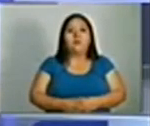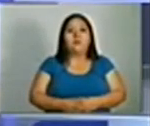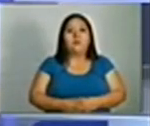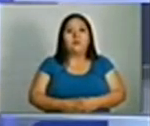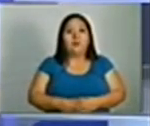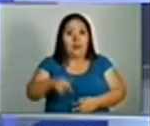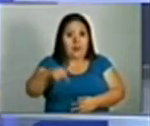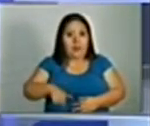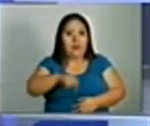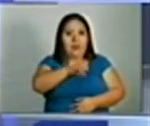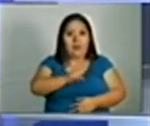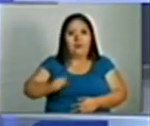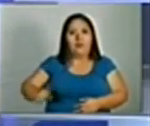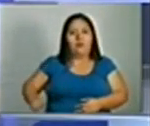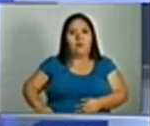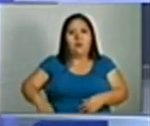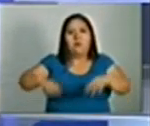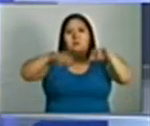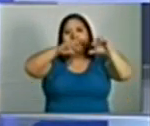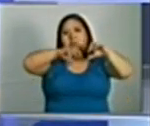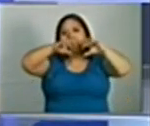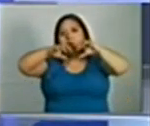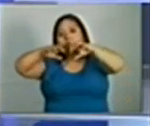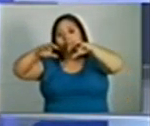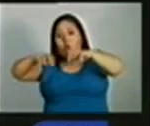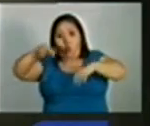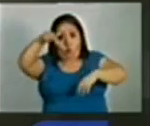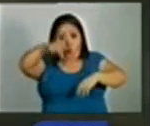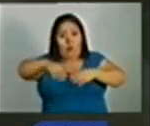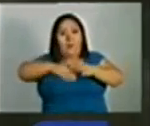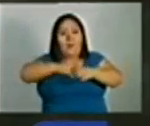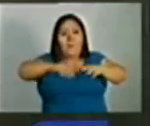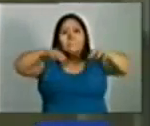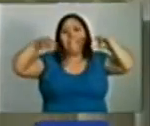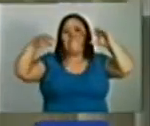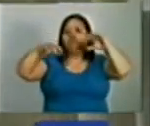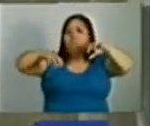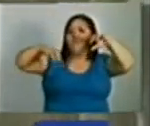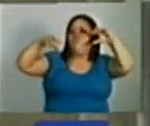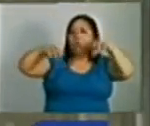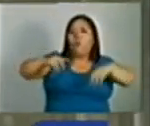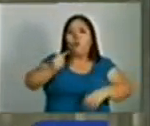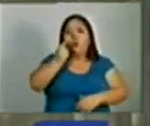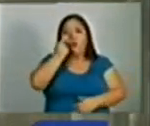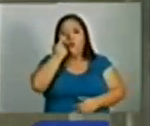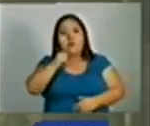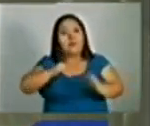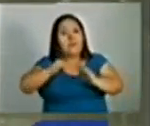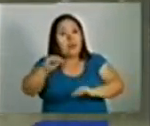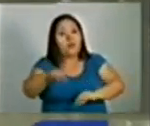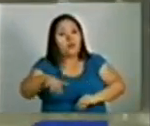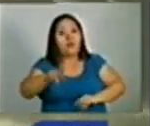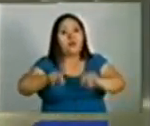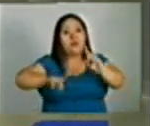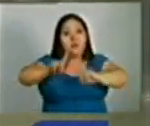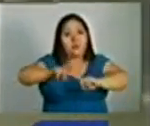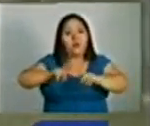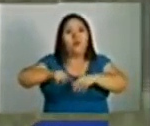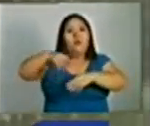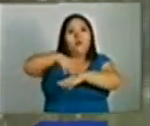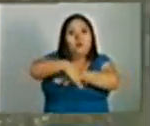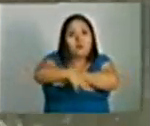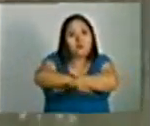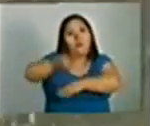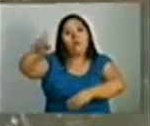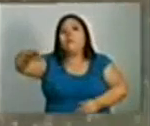Y en el país, la nueva onda tropical provocará a partir de hoy lluvias y tormentas con énfasis en los departamentos de Santa Ana, Chalatenango